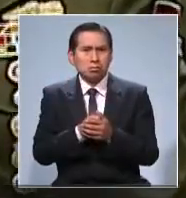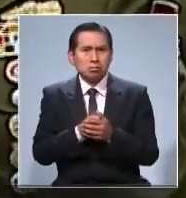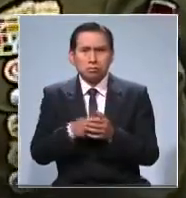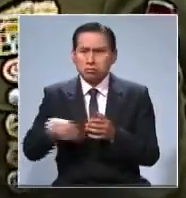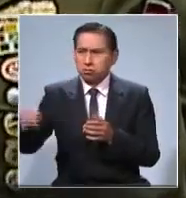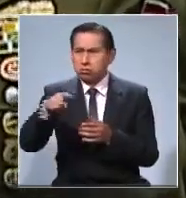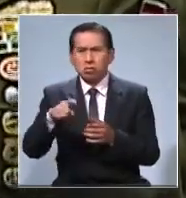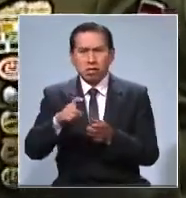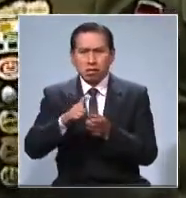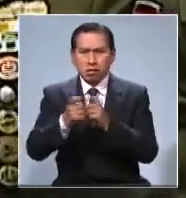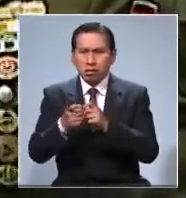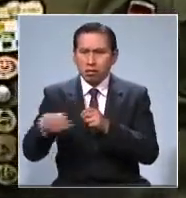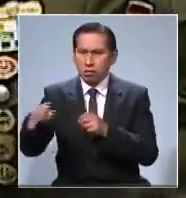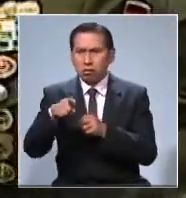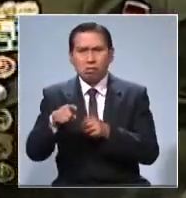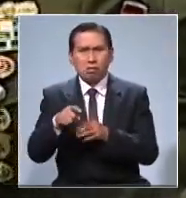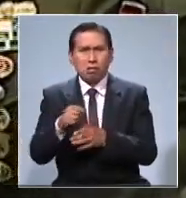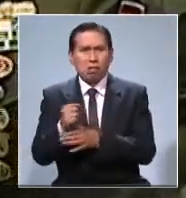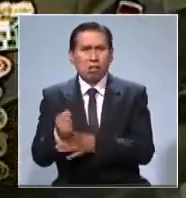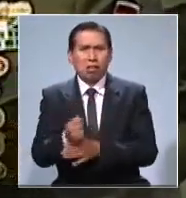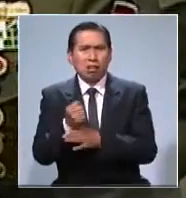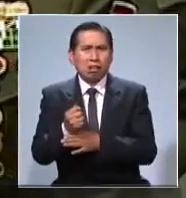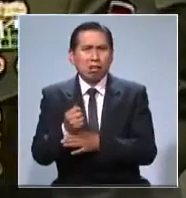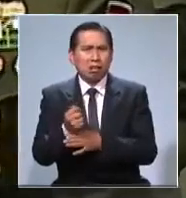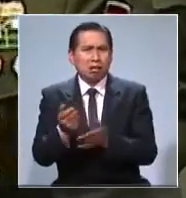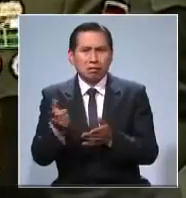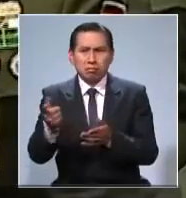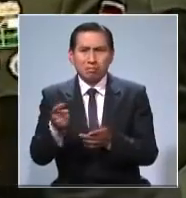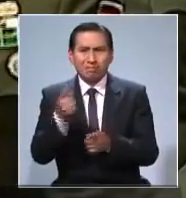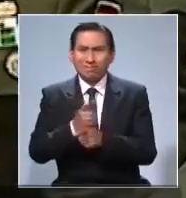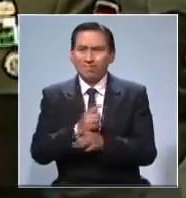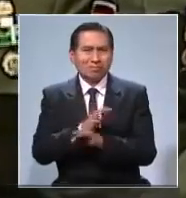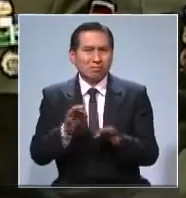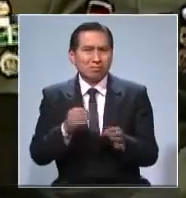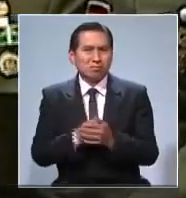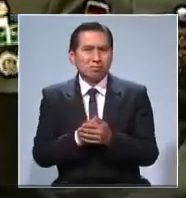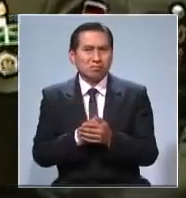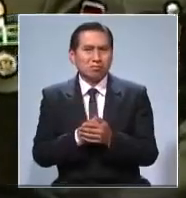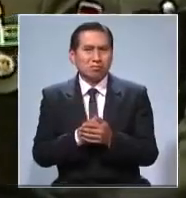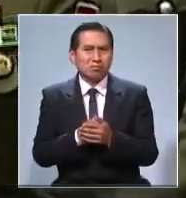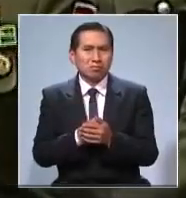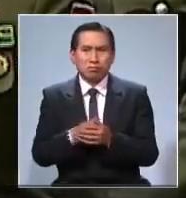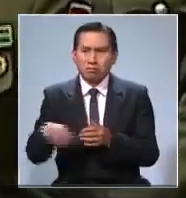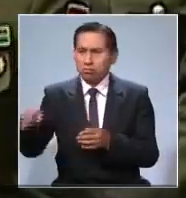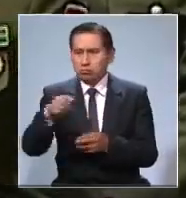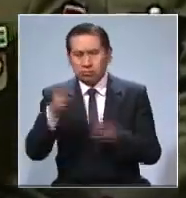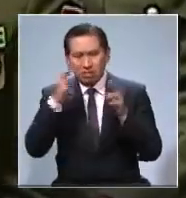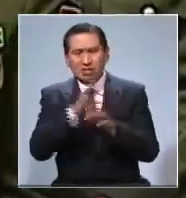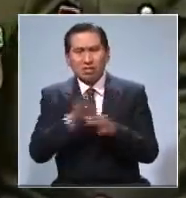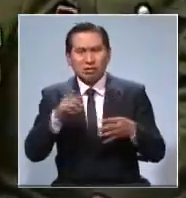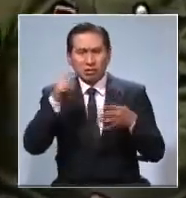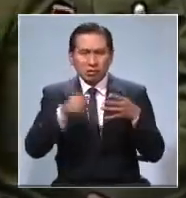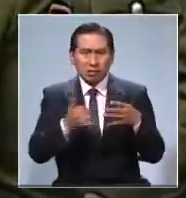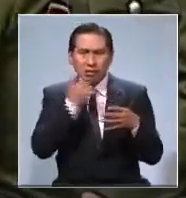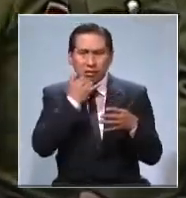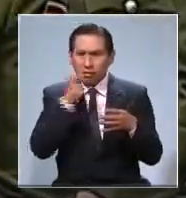sean utilizados para fines no siempre prácticos, alejados en muchas circunstancias de la búsqueda de la verdad, la